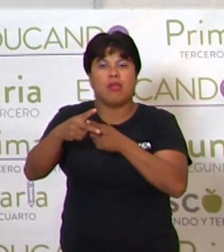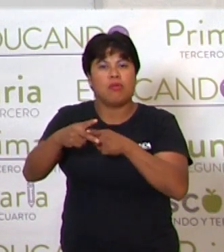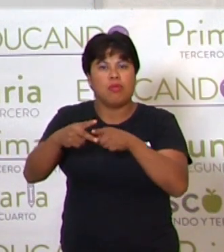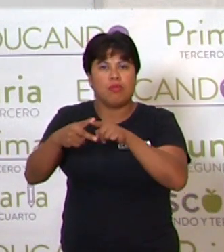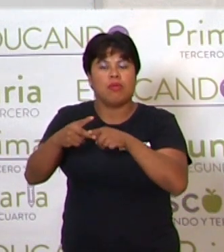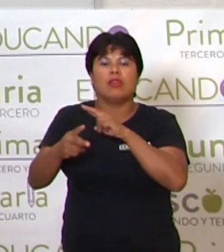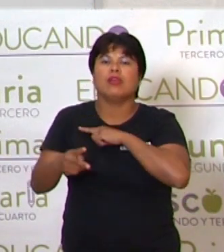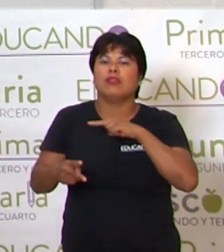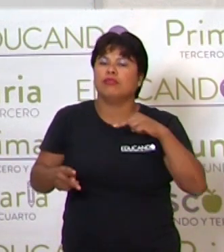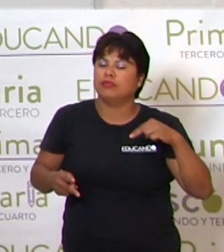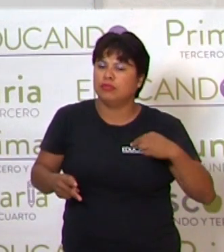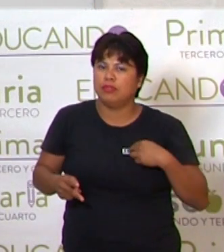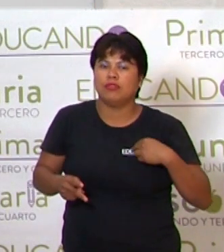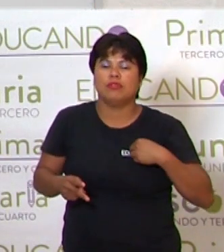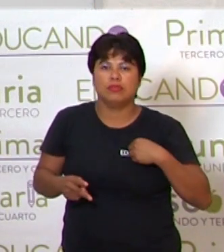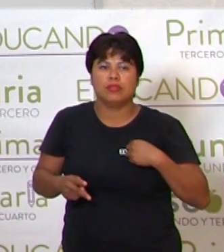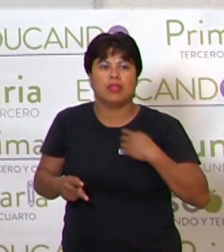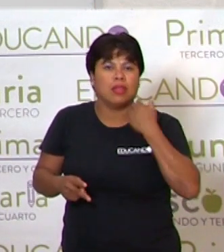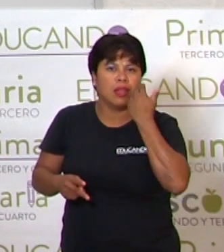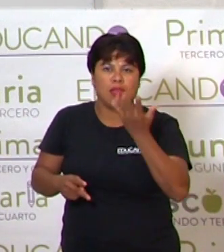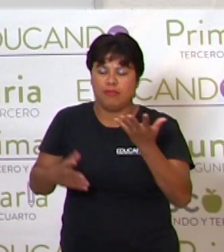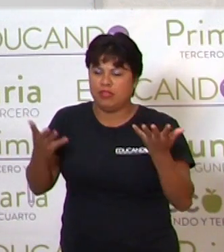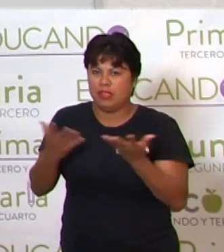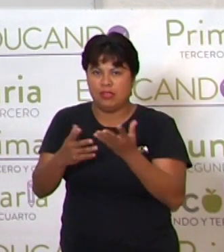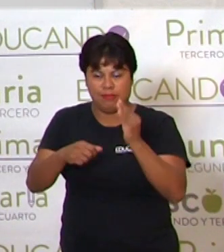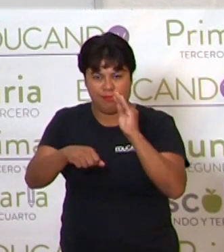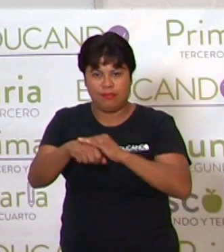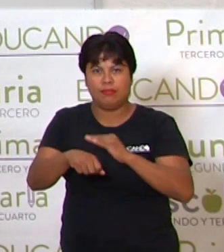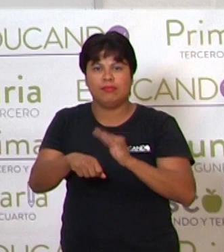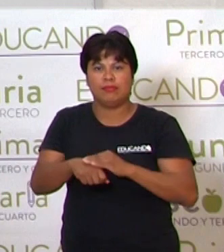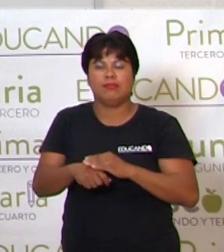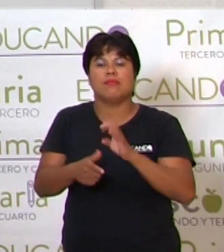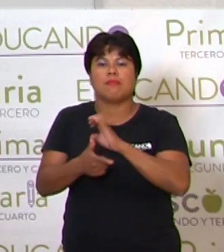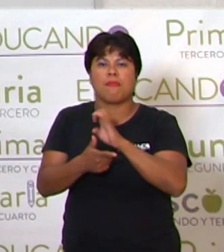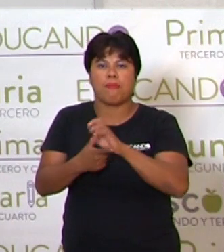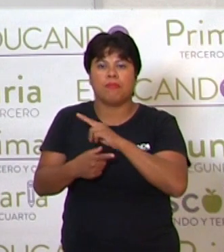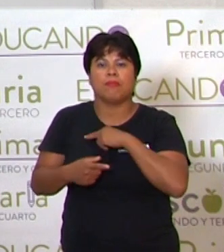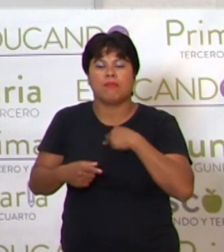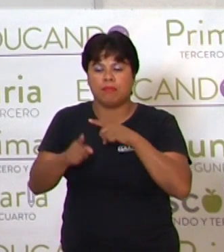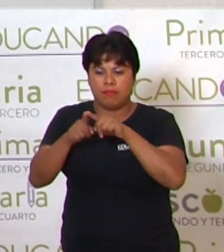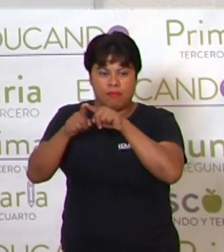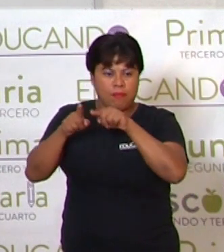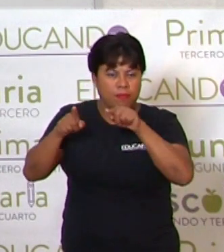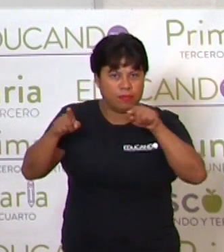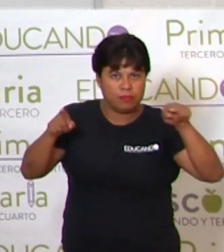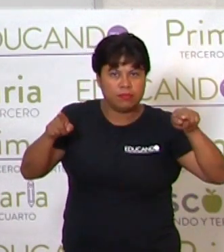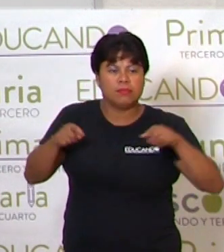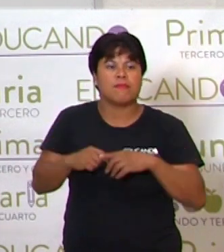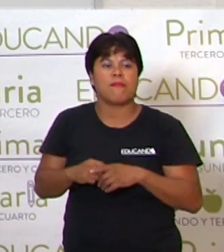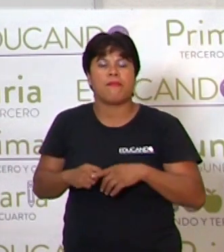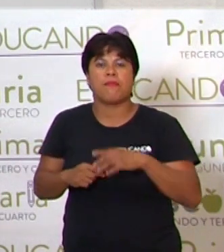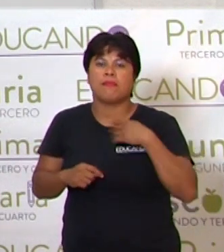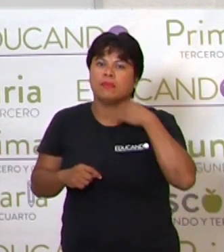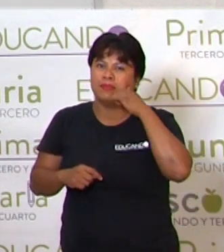nosotros querramos marcar. Entonces vamos a prolongarla porque siempre me queda muy,